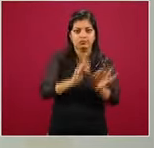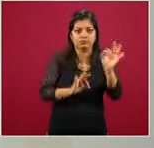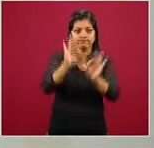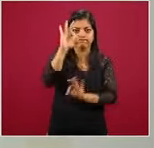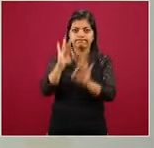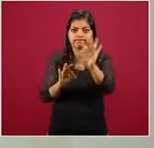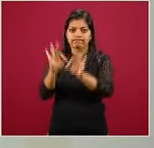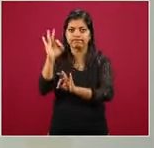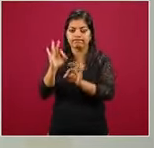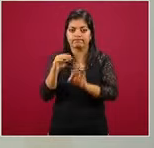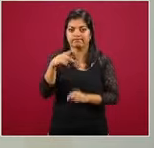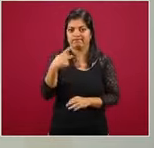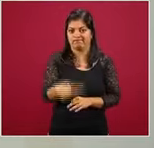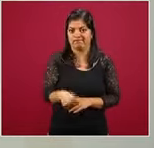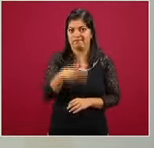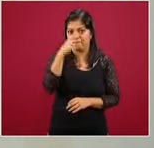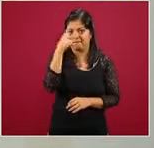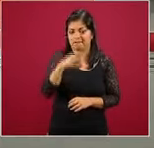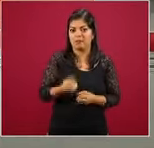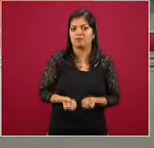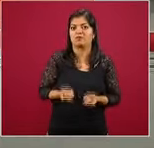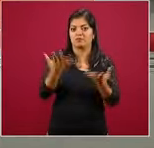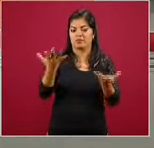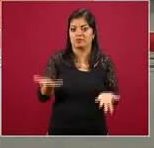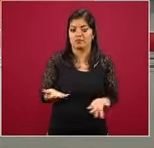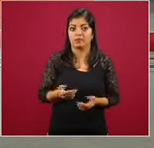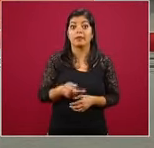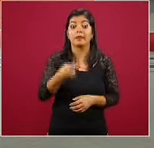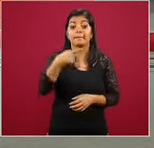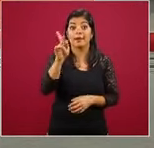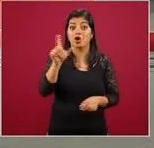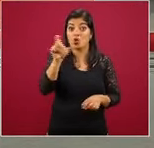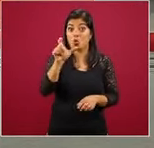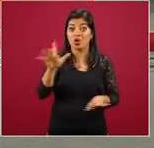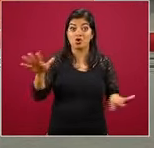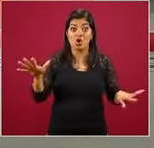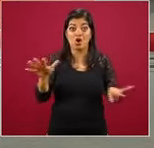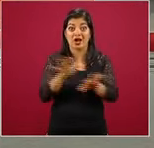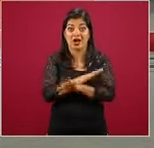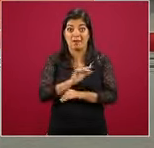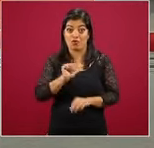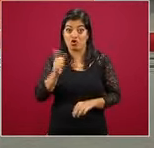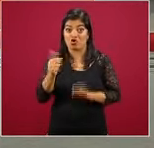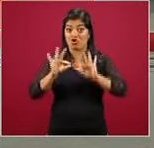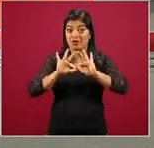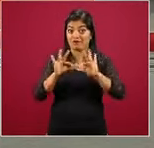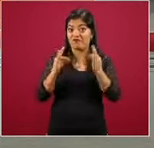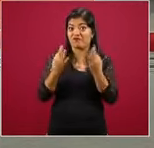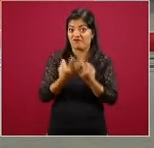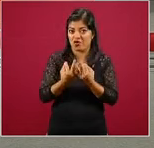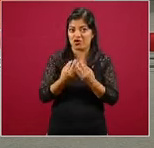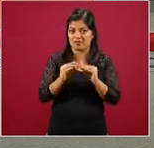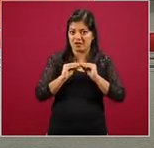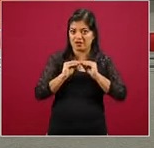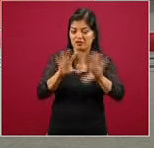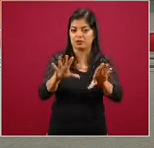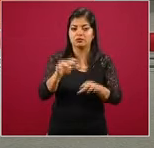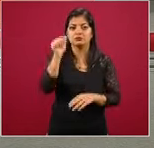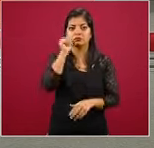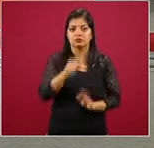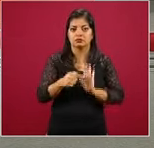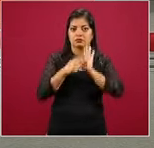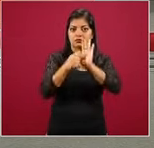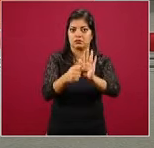del país. Pero en todo momento, cuando cambiamos de esquema de comunicación, toda la información que solíamos